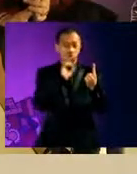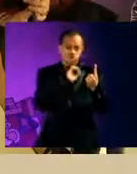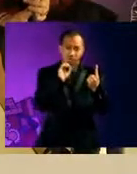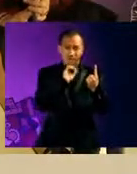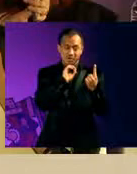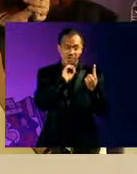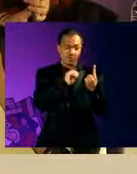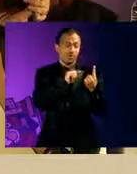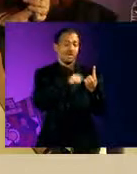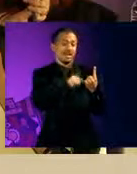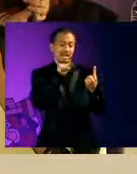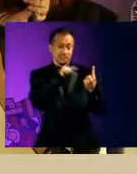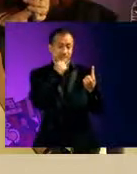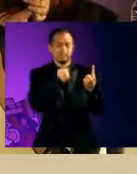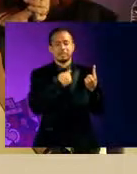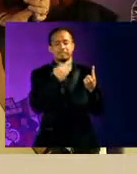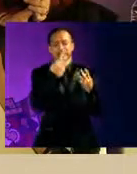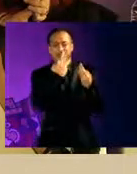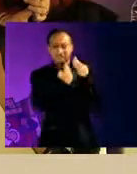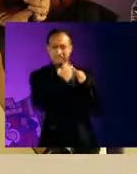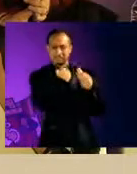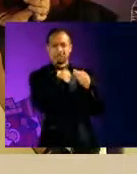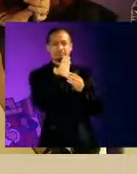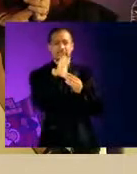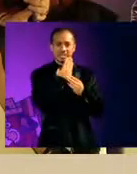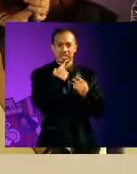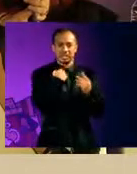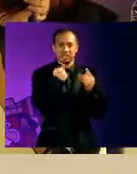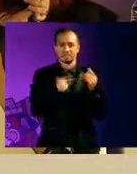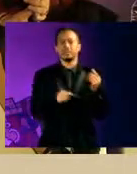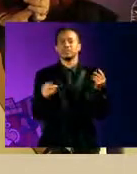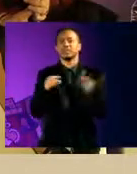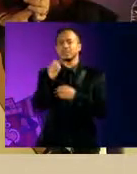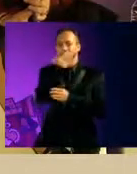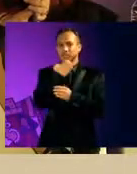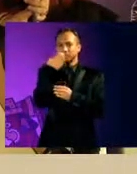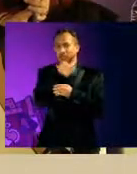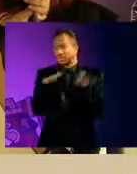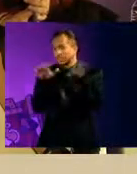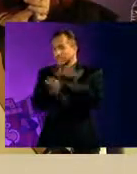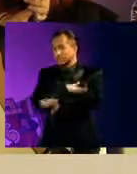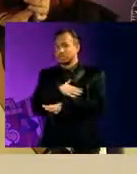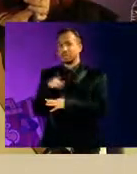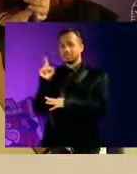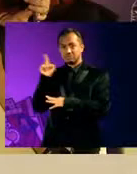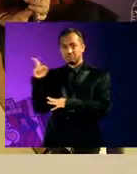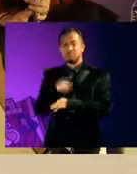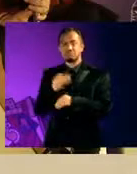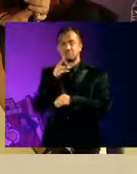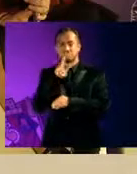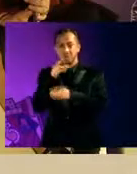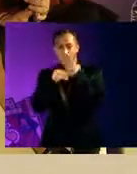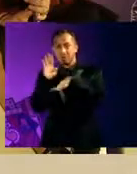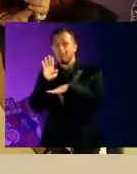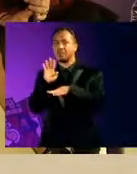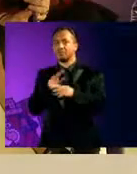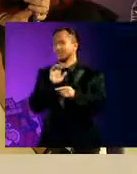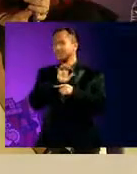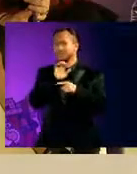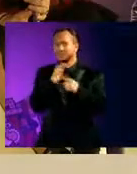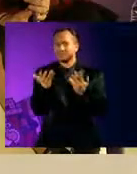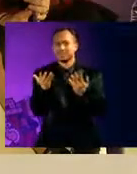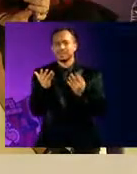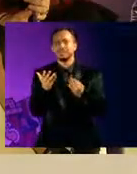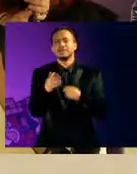te dejaban en libertad tú hiciste lo que quisiste te cambiaste de escuela a nadie le importaba y entonces bueno cada quien tiene una